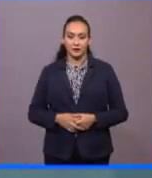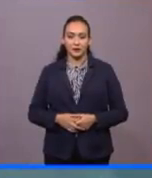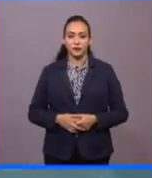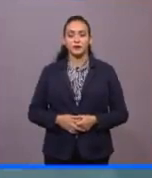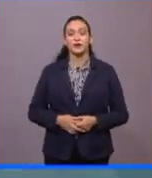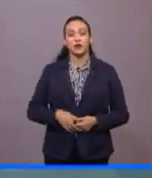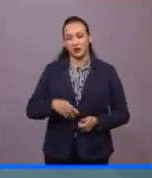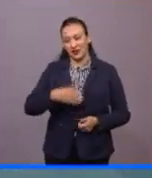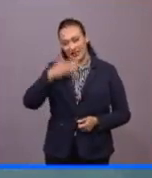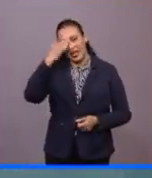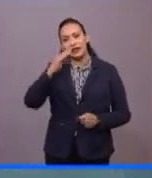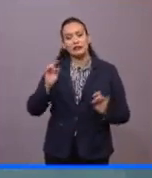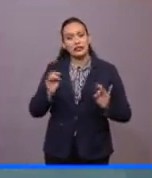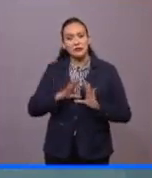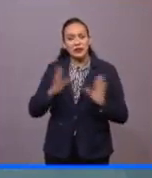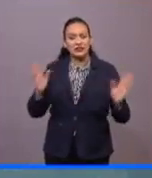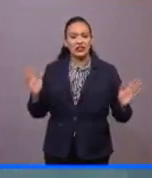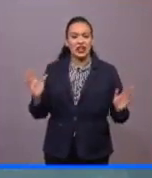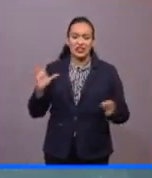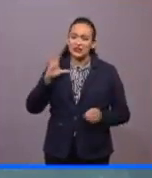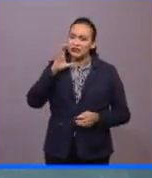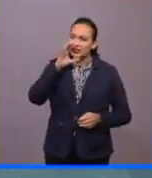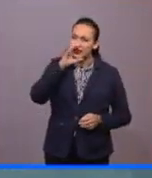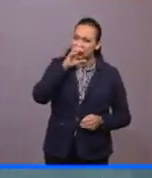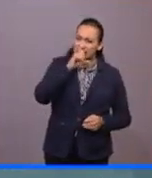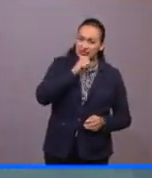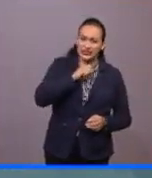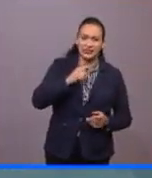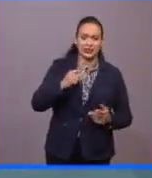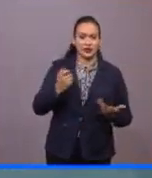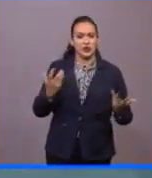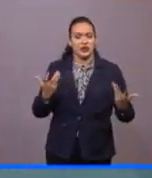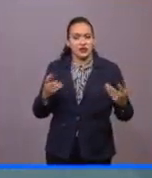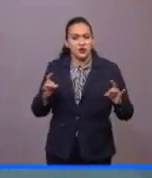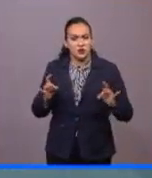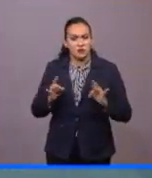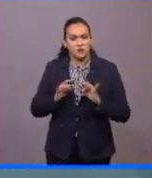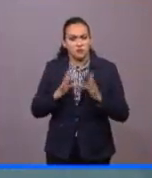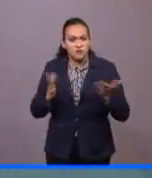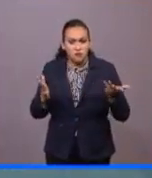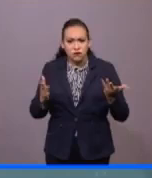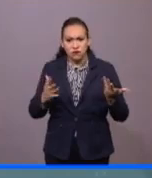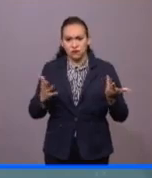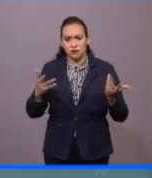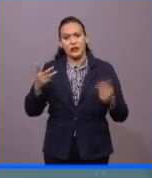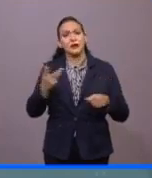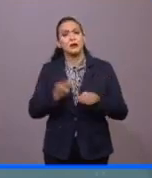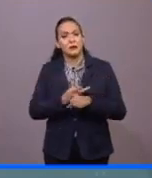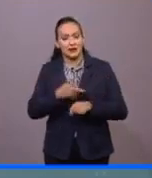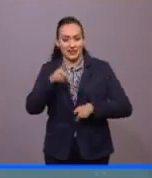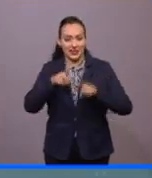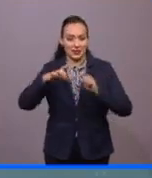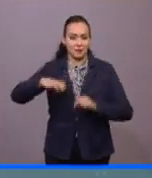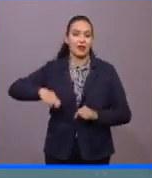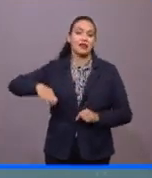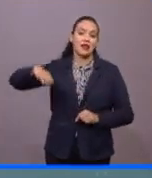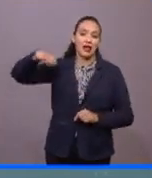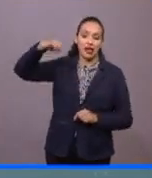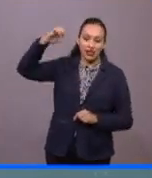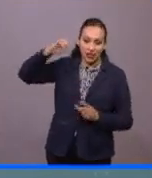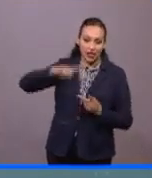La ola de calor va a impactar de manera diferencial dependiendo de nuestra edad, de